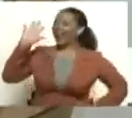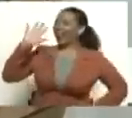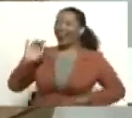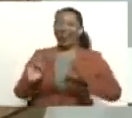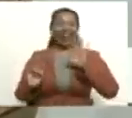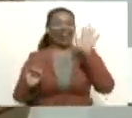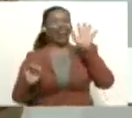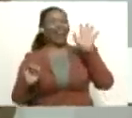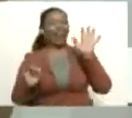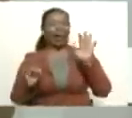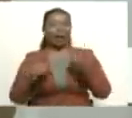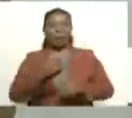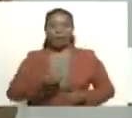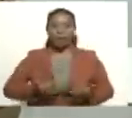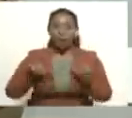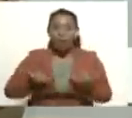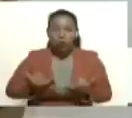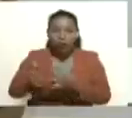para.